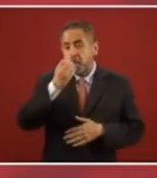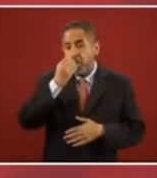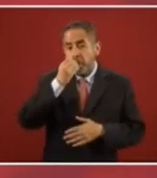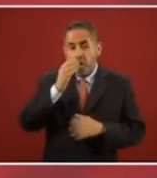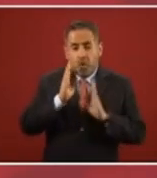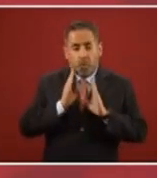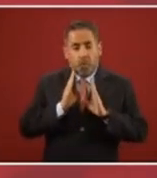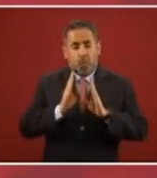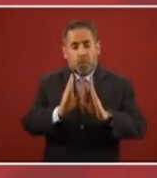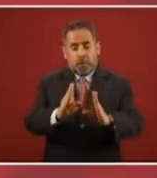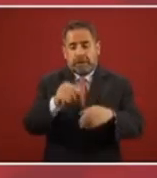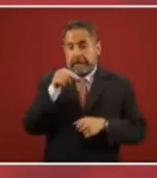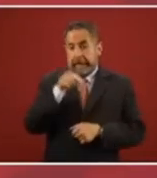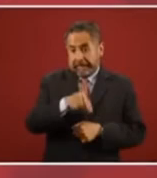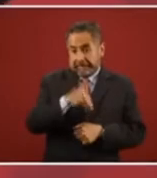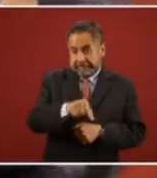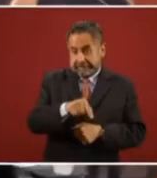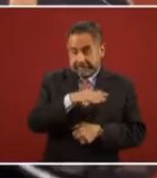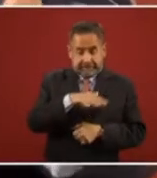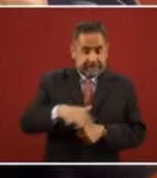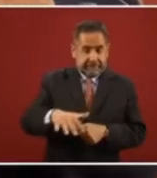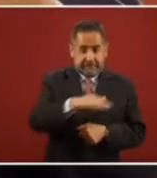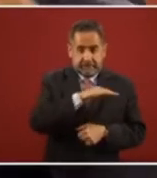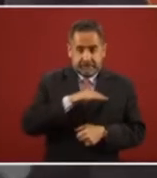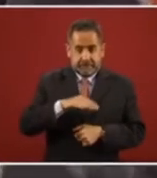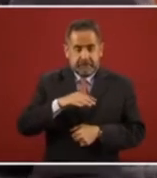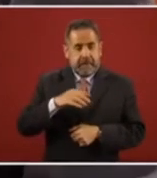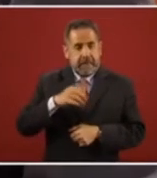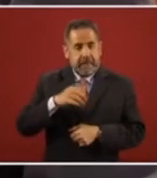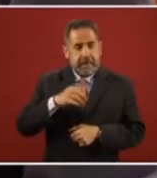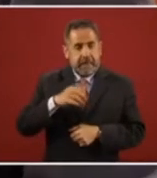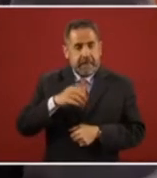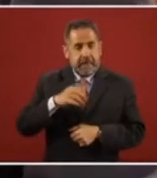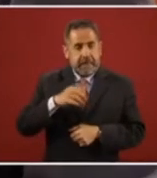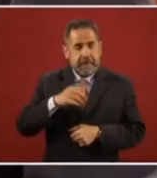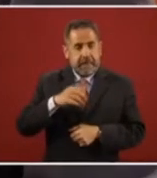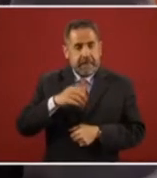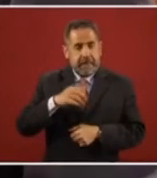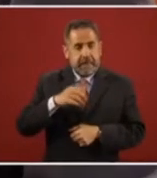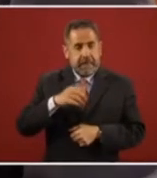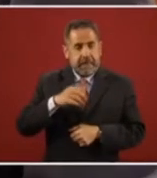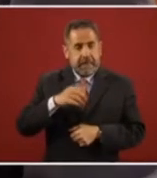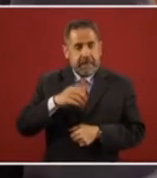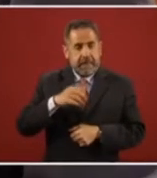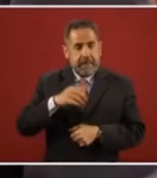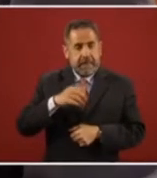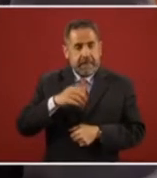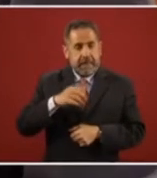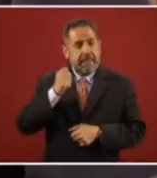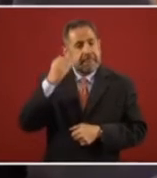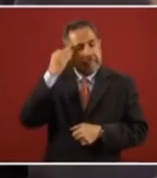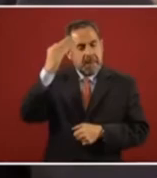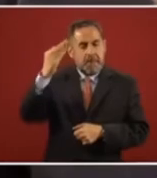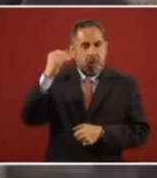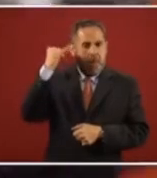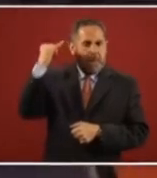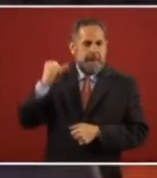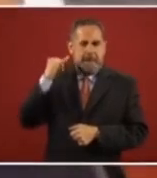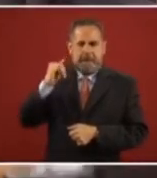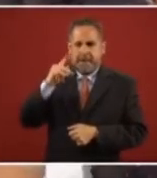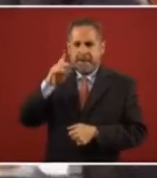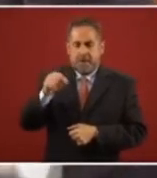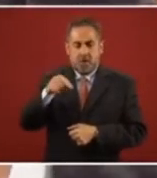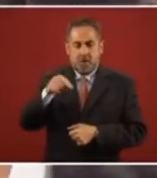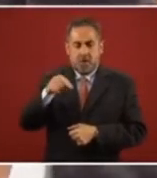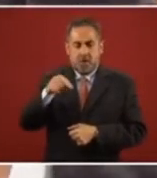es del imperio esa de imperio aquí está